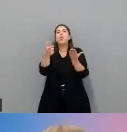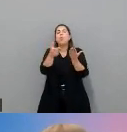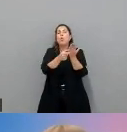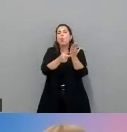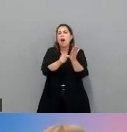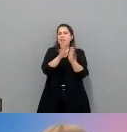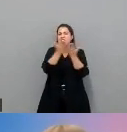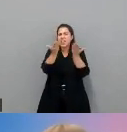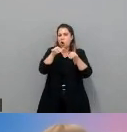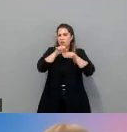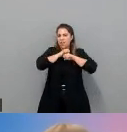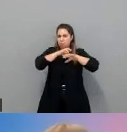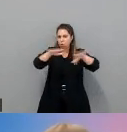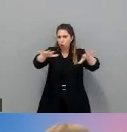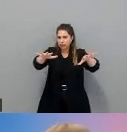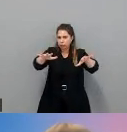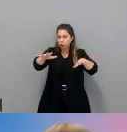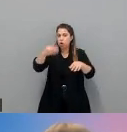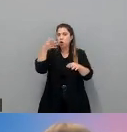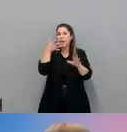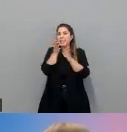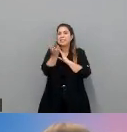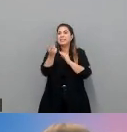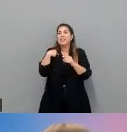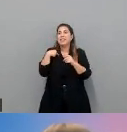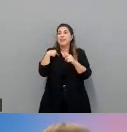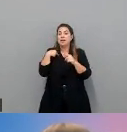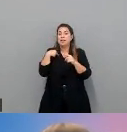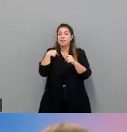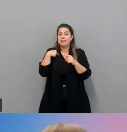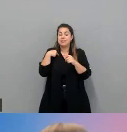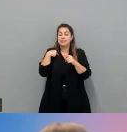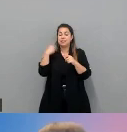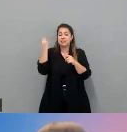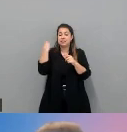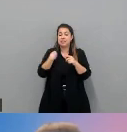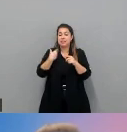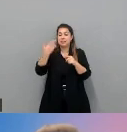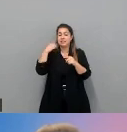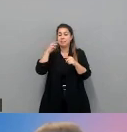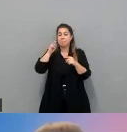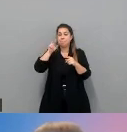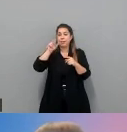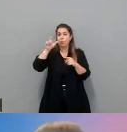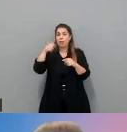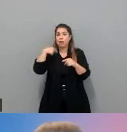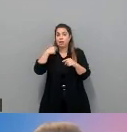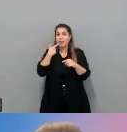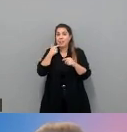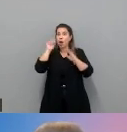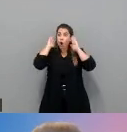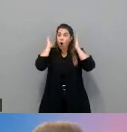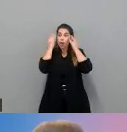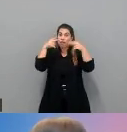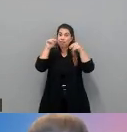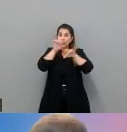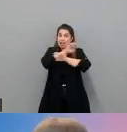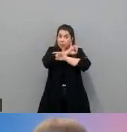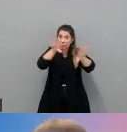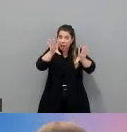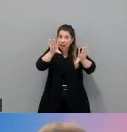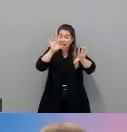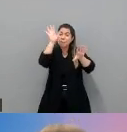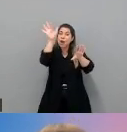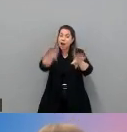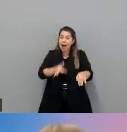no solo os llegará a la posterioridad, como os indicaba mi compañera Paula, de la celebración del Congreso, sino que además os